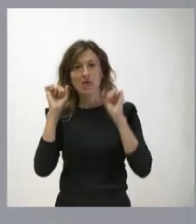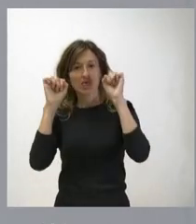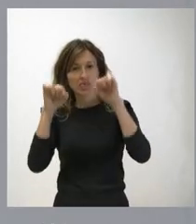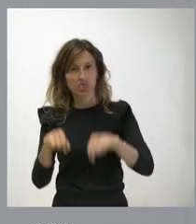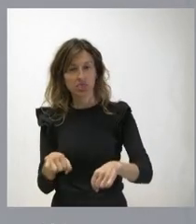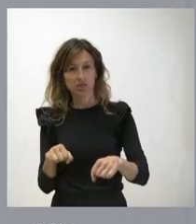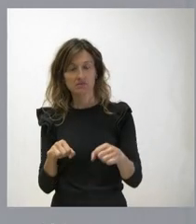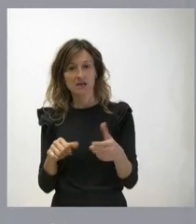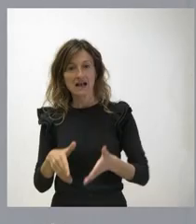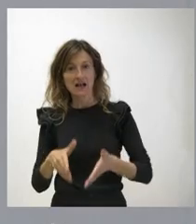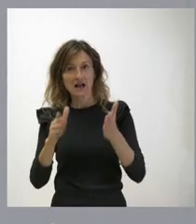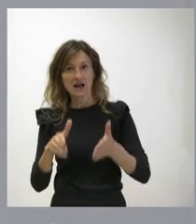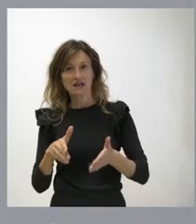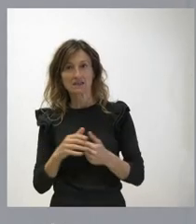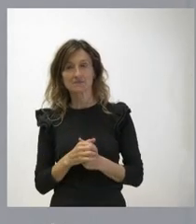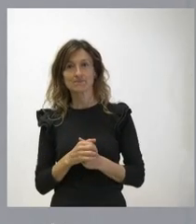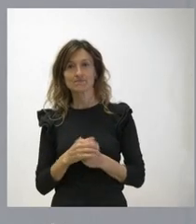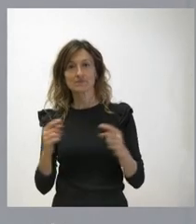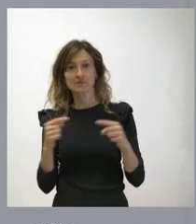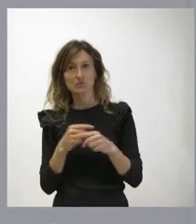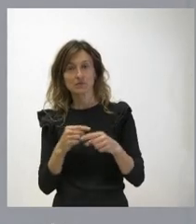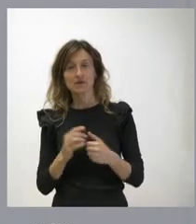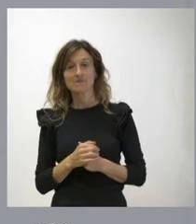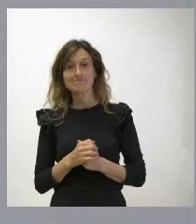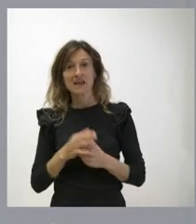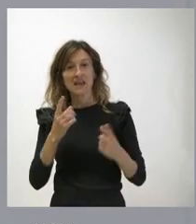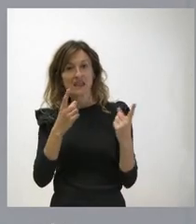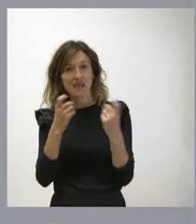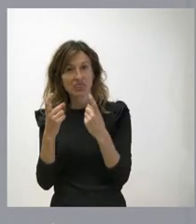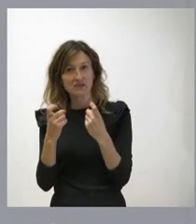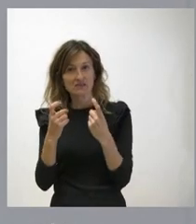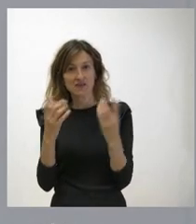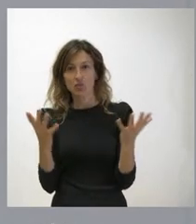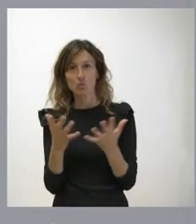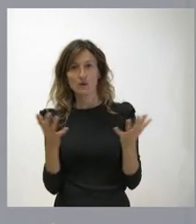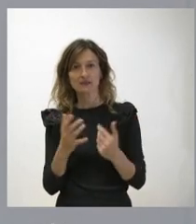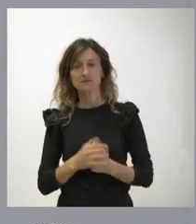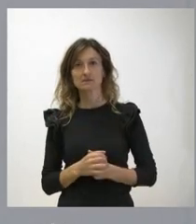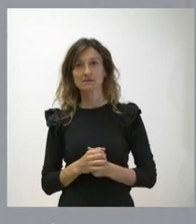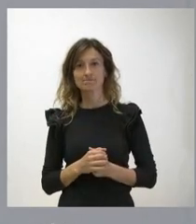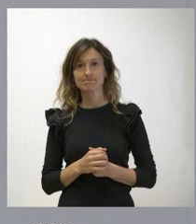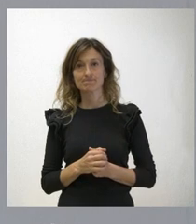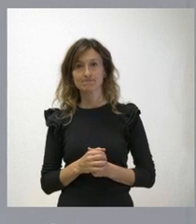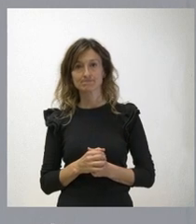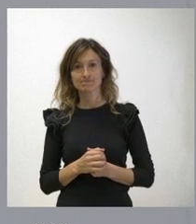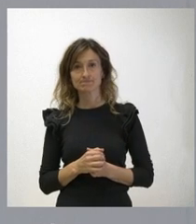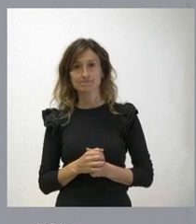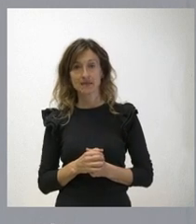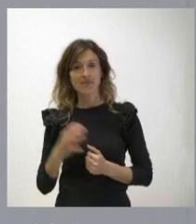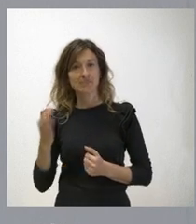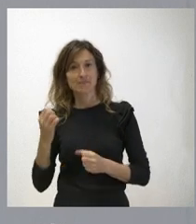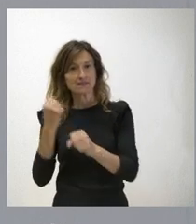esa infraestructura que es una necesidad realmente ya urgente y que se ponga a